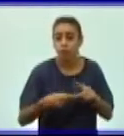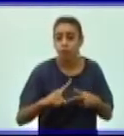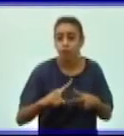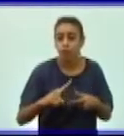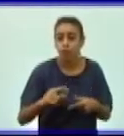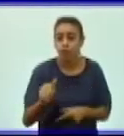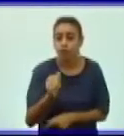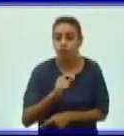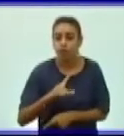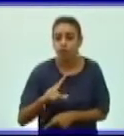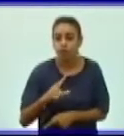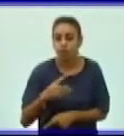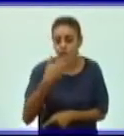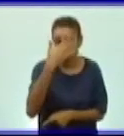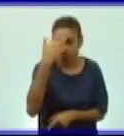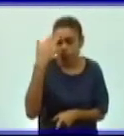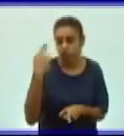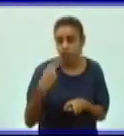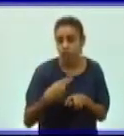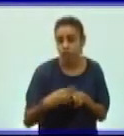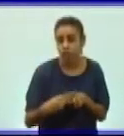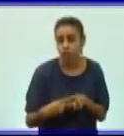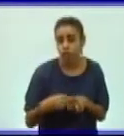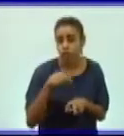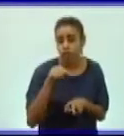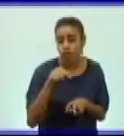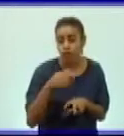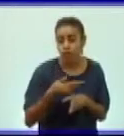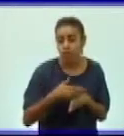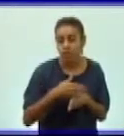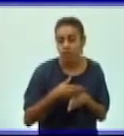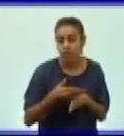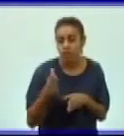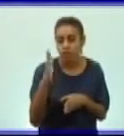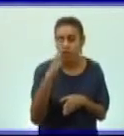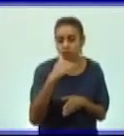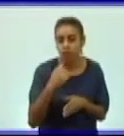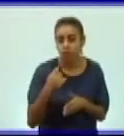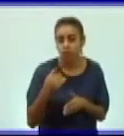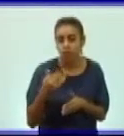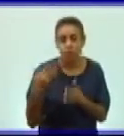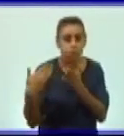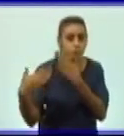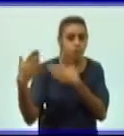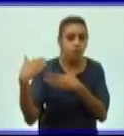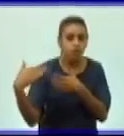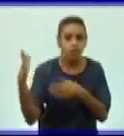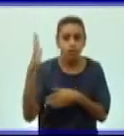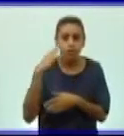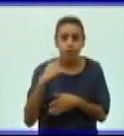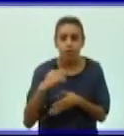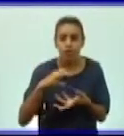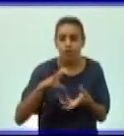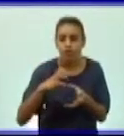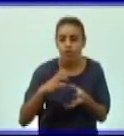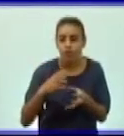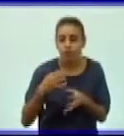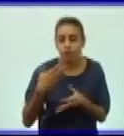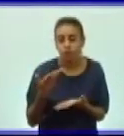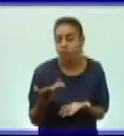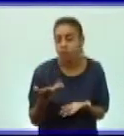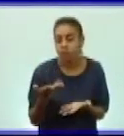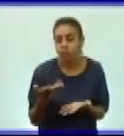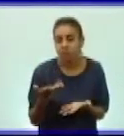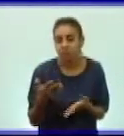olvidemos nuestra historia. Yo creo que olvidar la historia sería quedarnos sin pasado, sin raíces, y estos pueblos fue olvidando esa historia